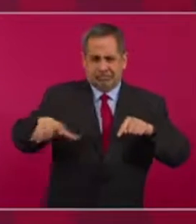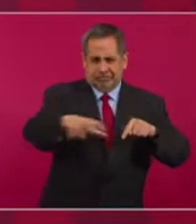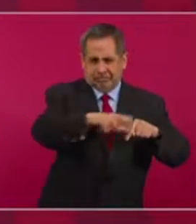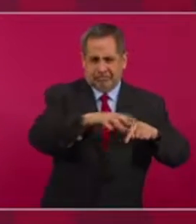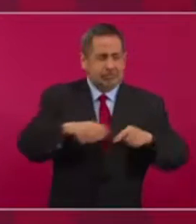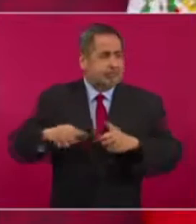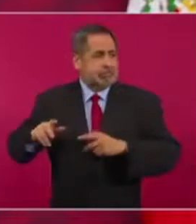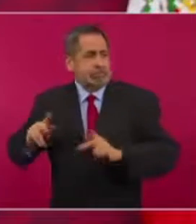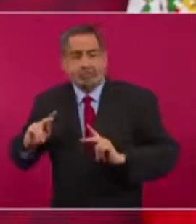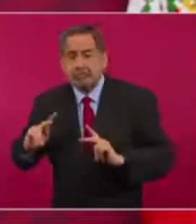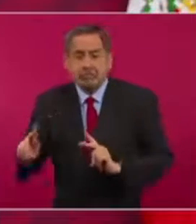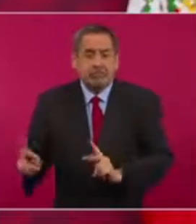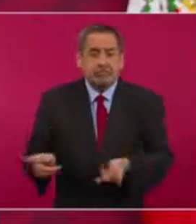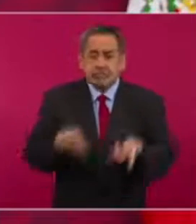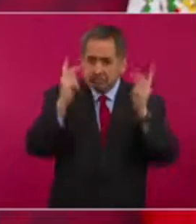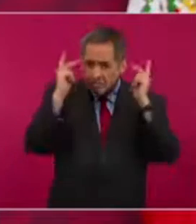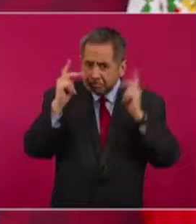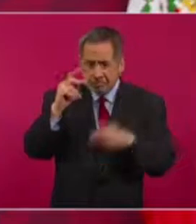de manglares,